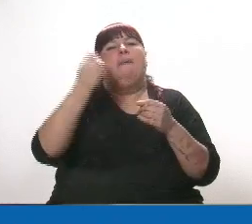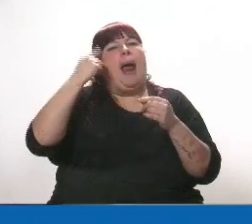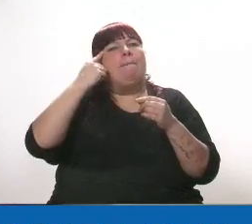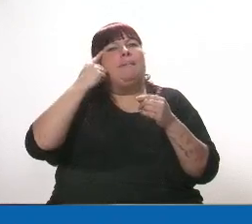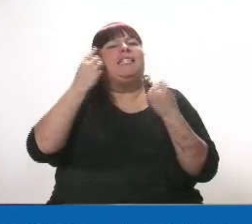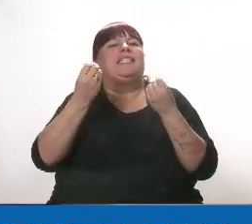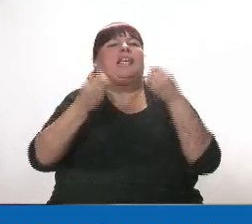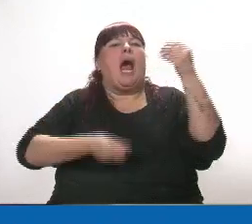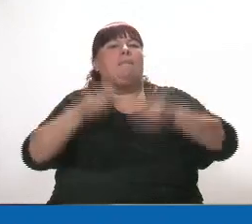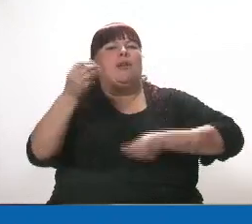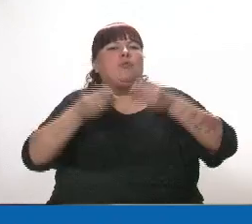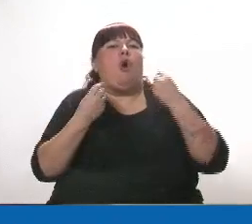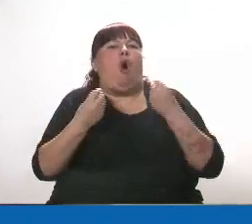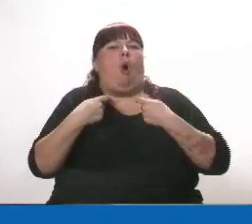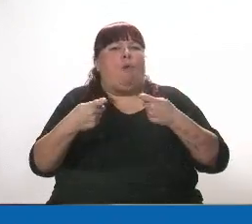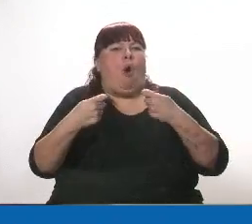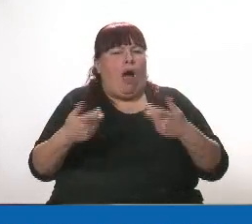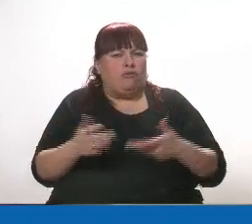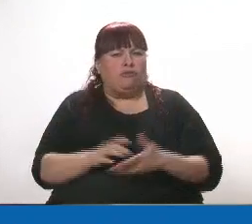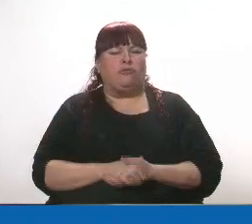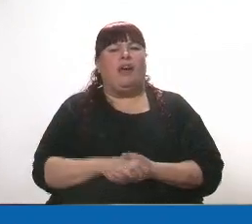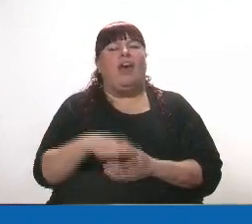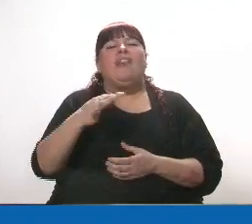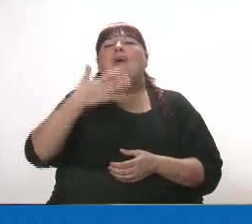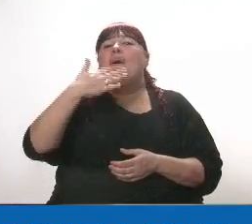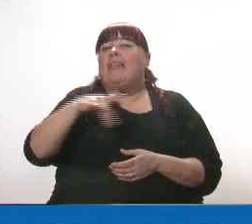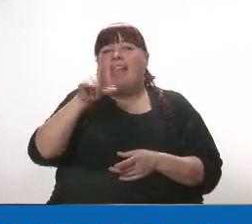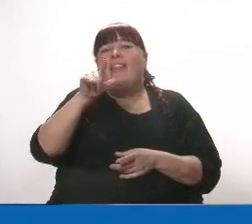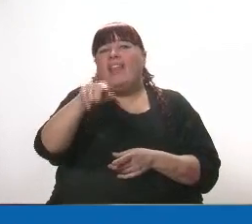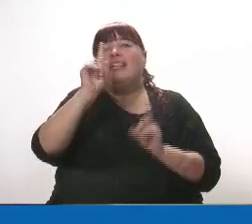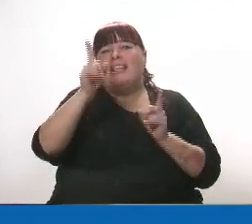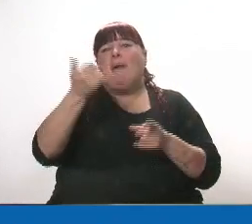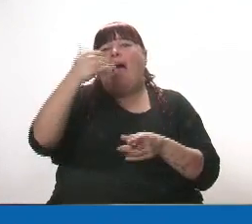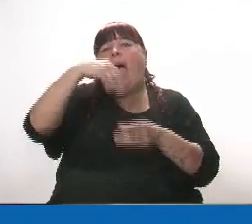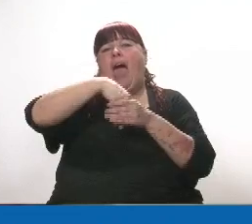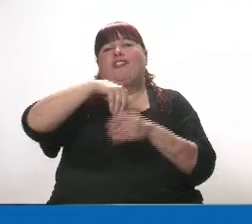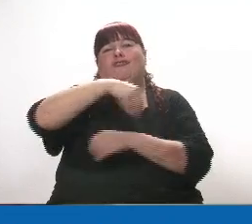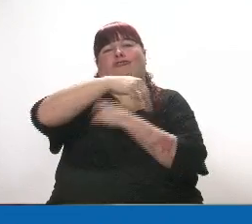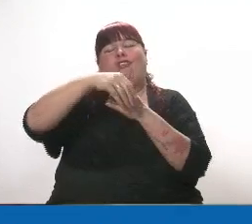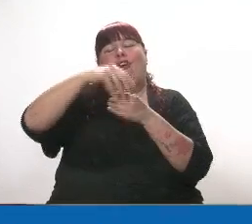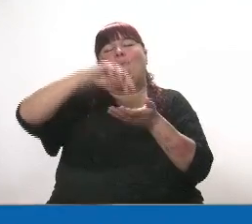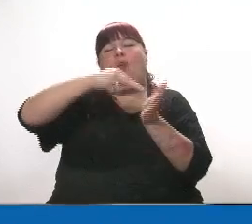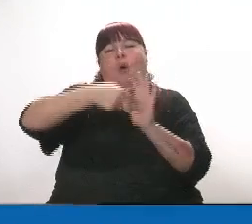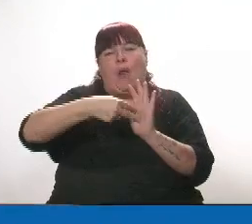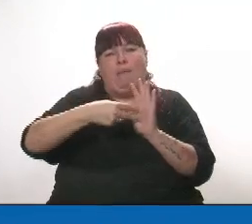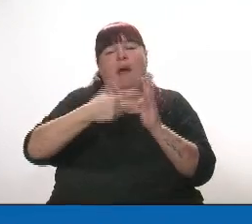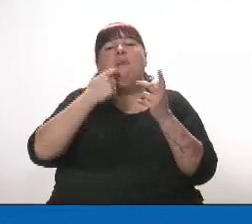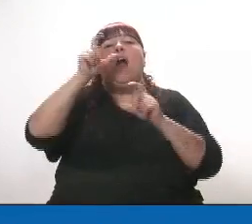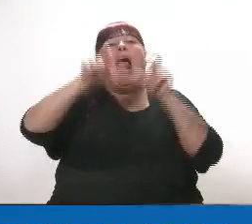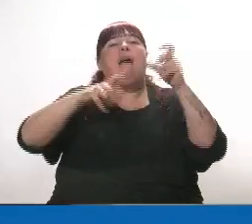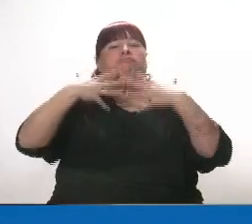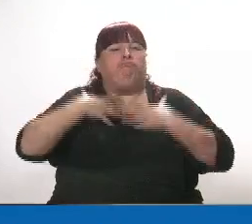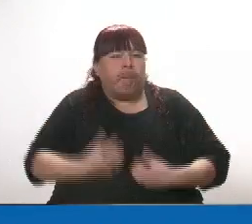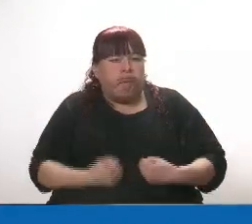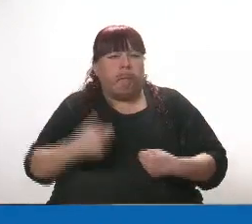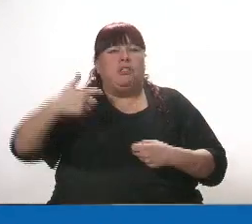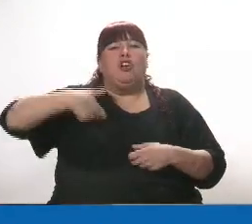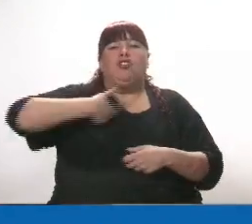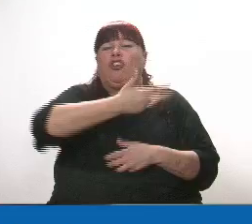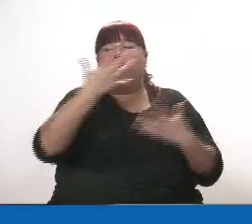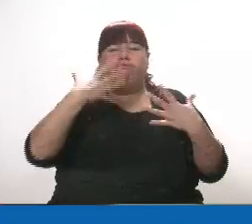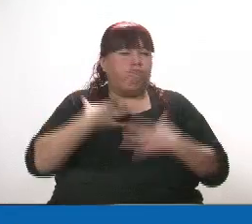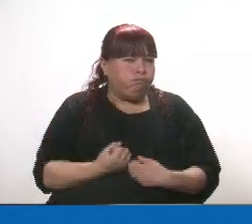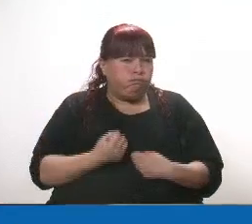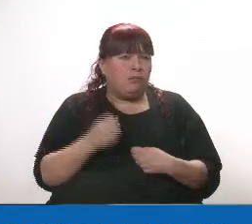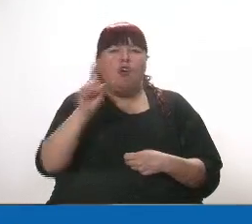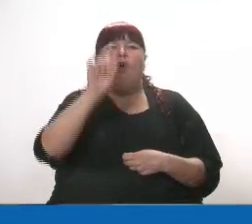sus presupuestos que entiendan que son parte del problema también porque la frustración de la gente y de la sociedad